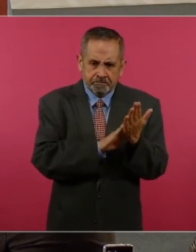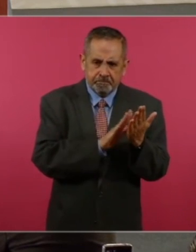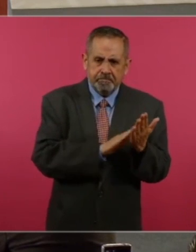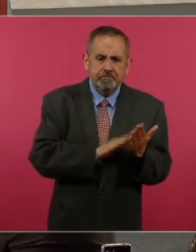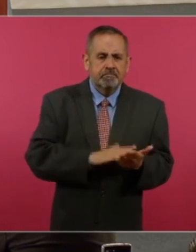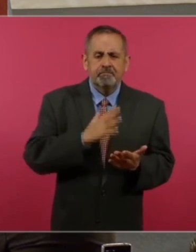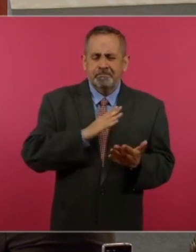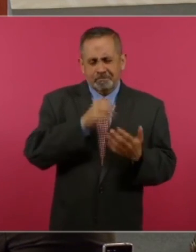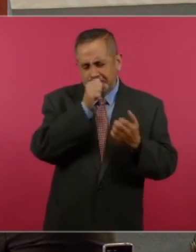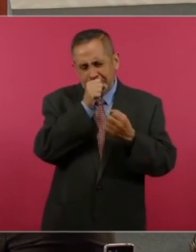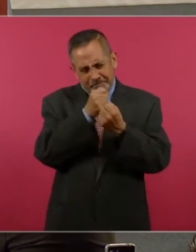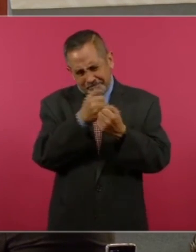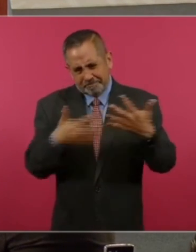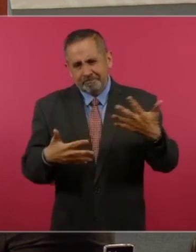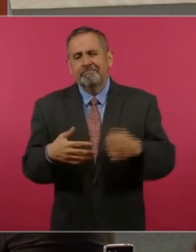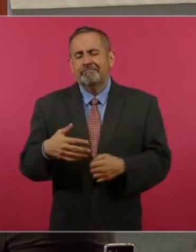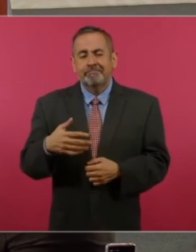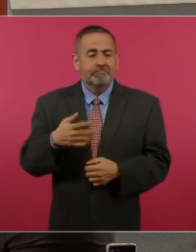informaciones, todas realmente favorables.